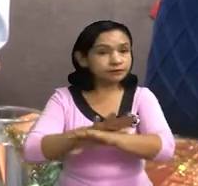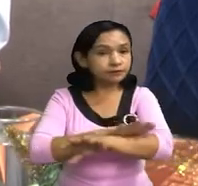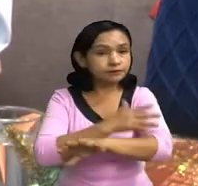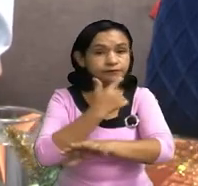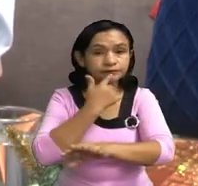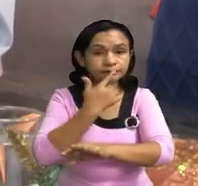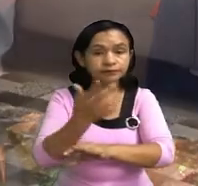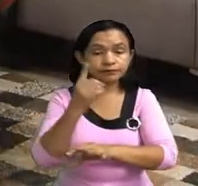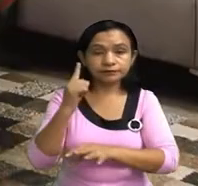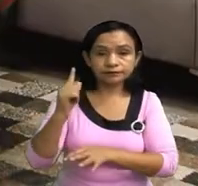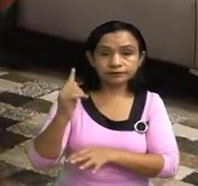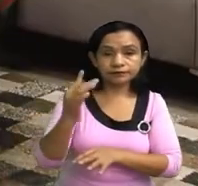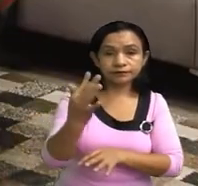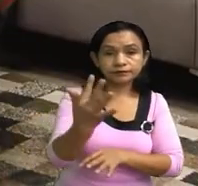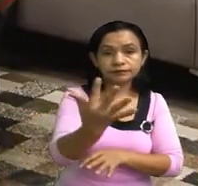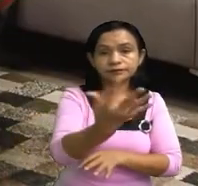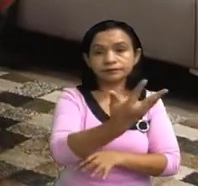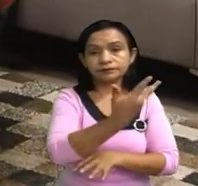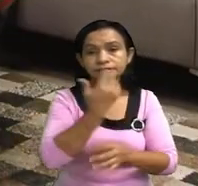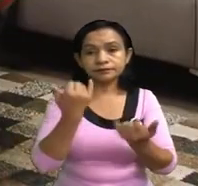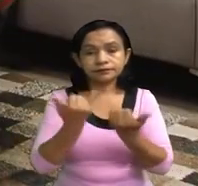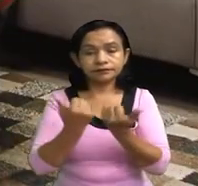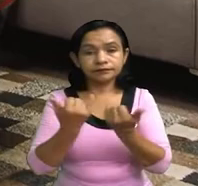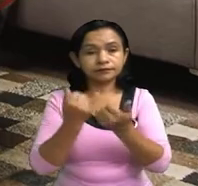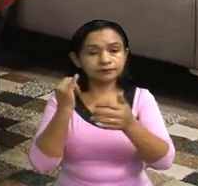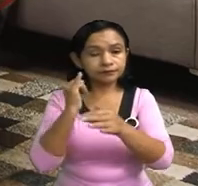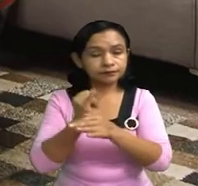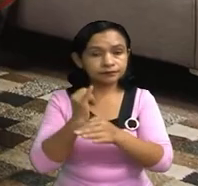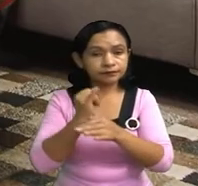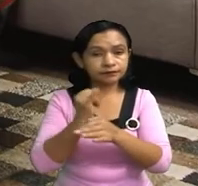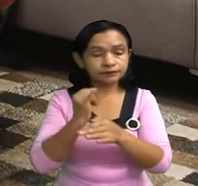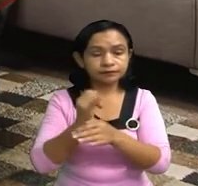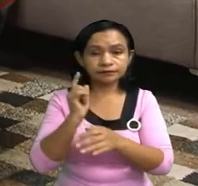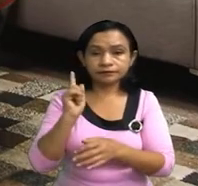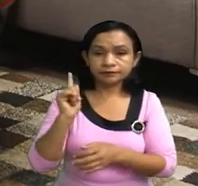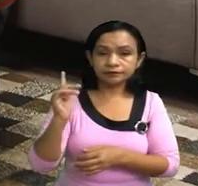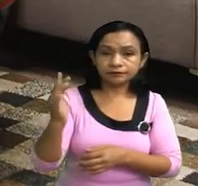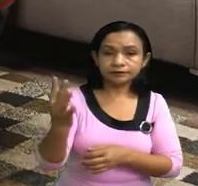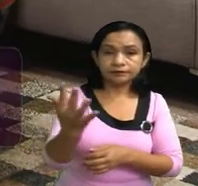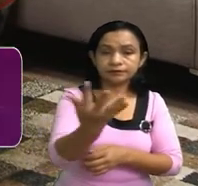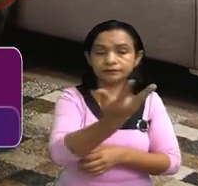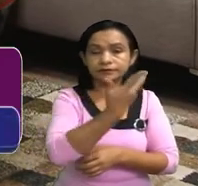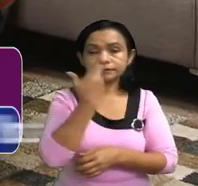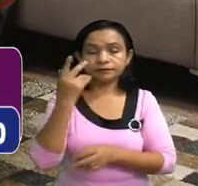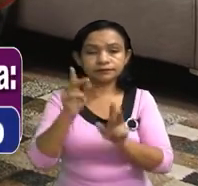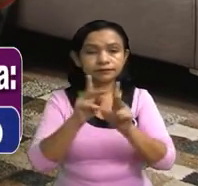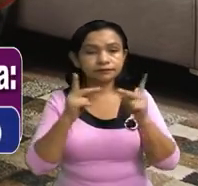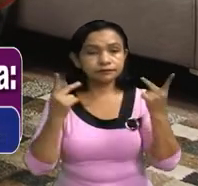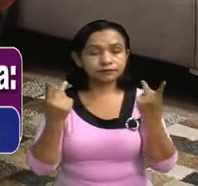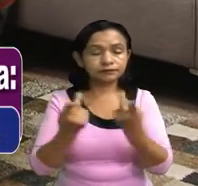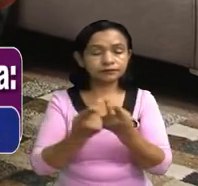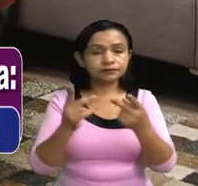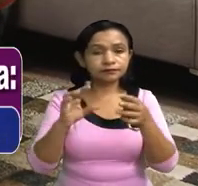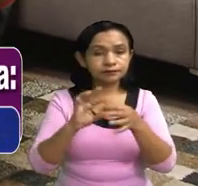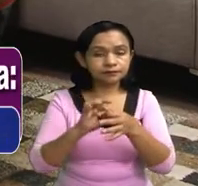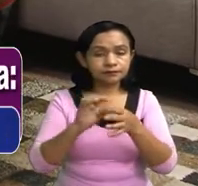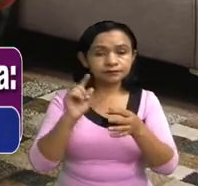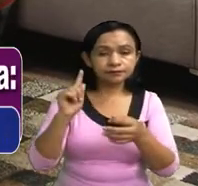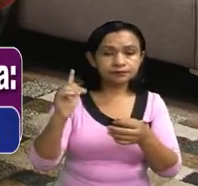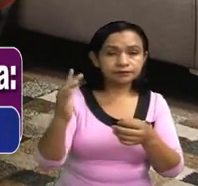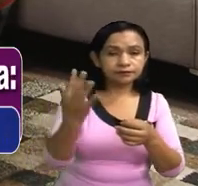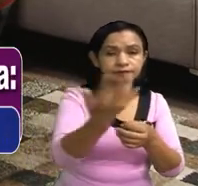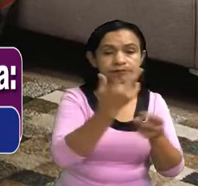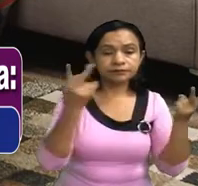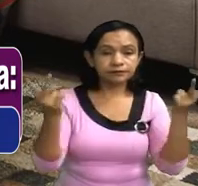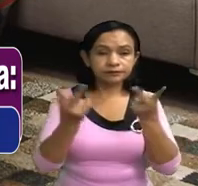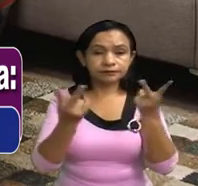Porque todos somos iglesia. Okay. Todos somos un solo pueblo. Todos somos